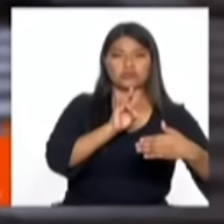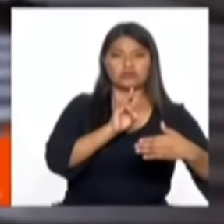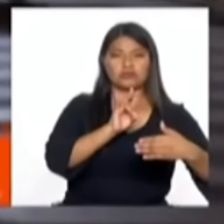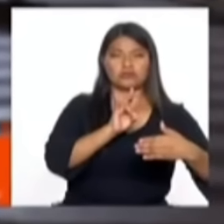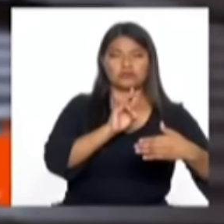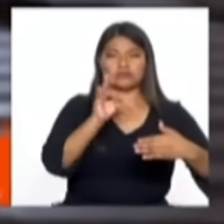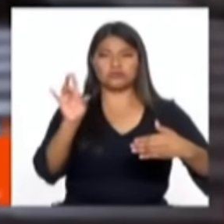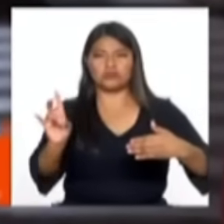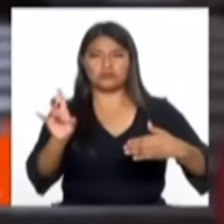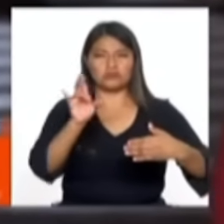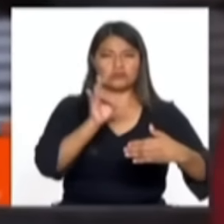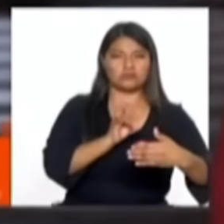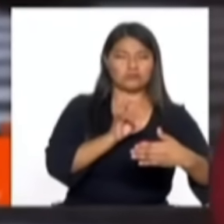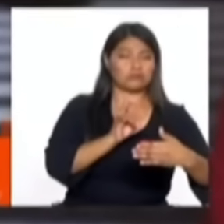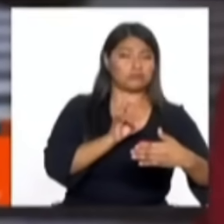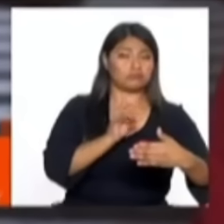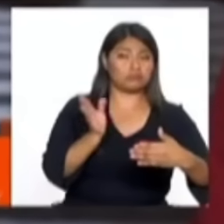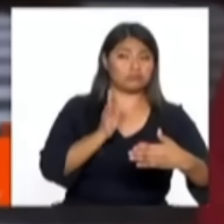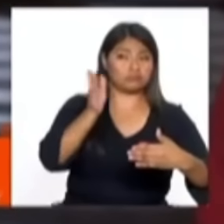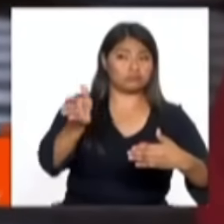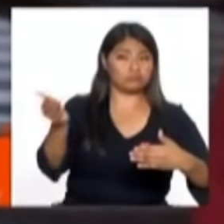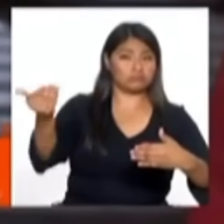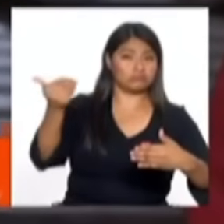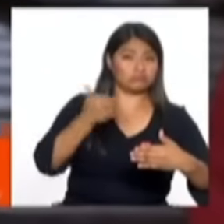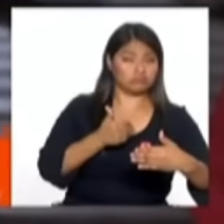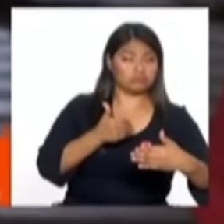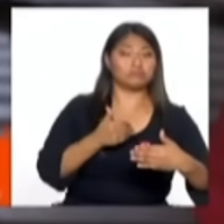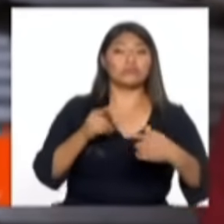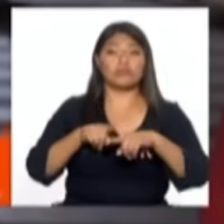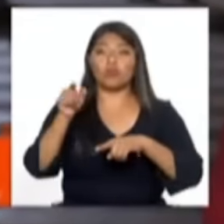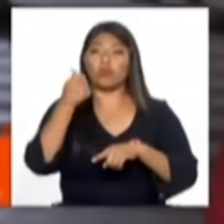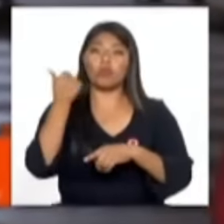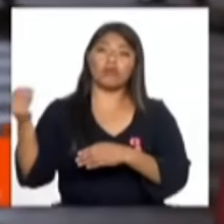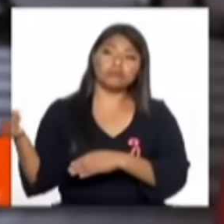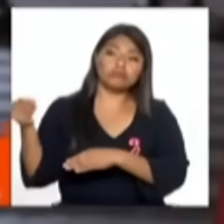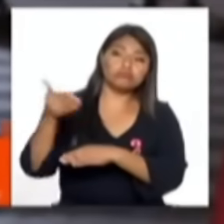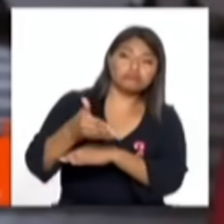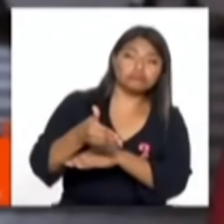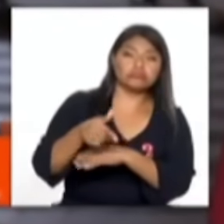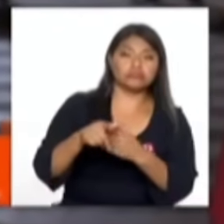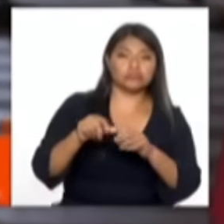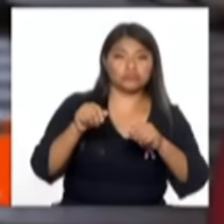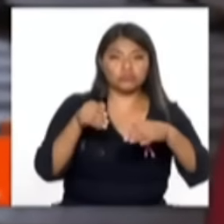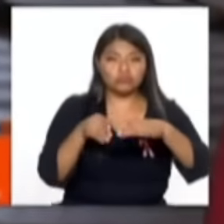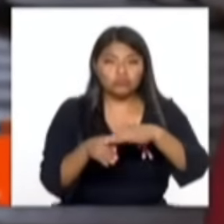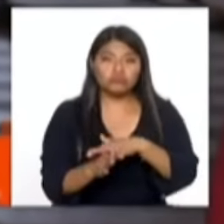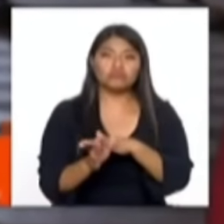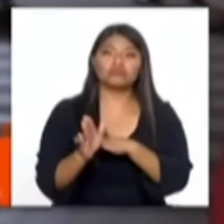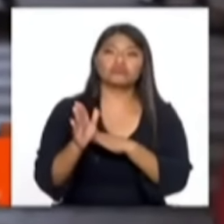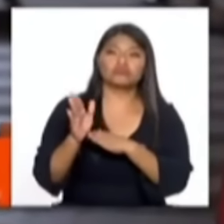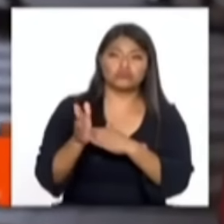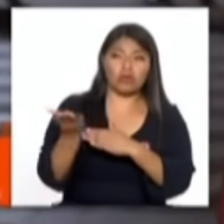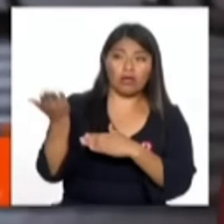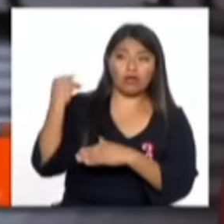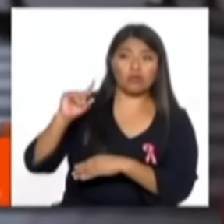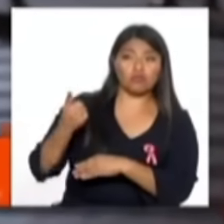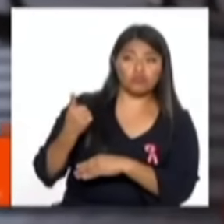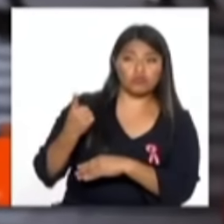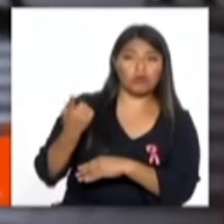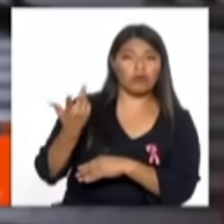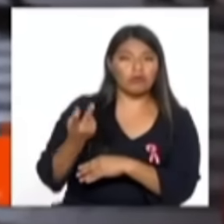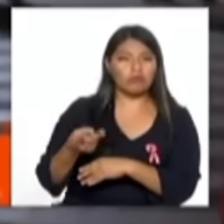un cobro que realizan por el ingreso de los vehículos menores al centro de abastos, que antes era un sol,